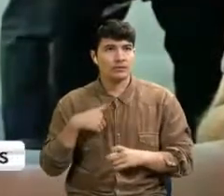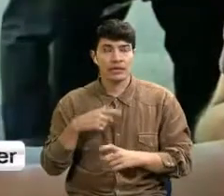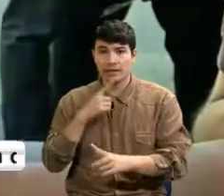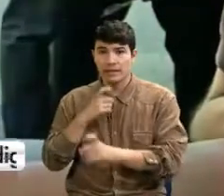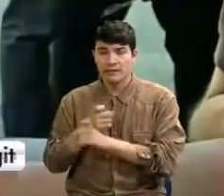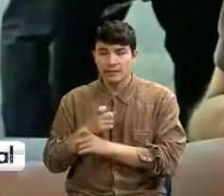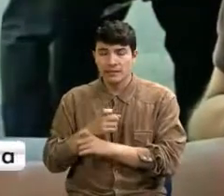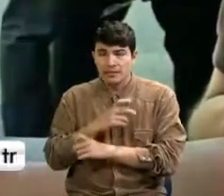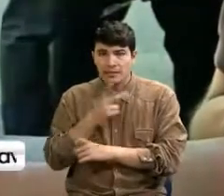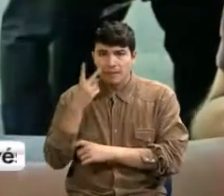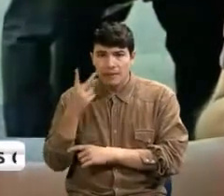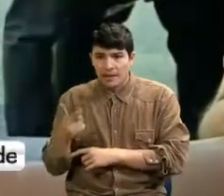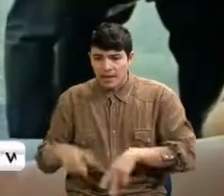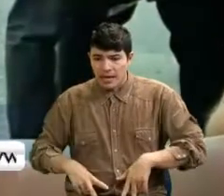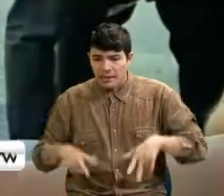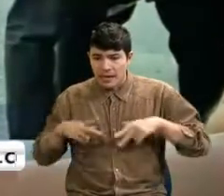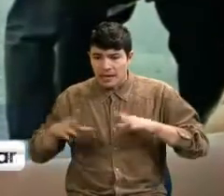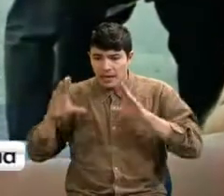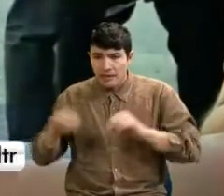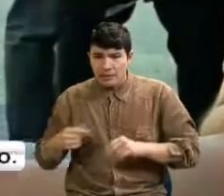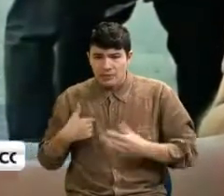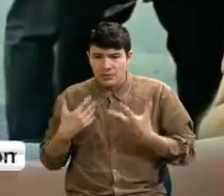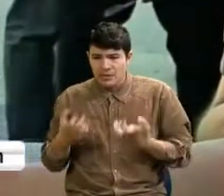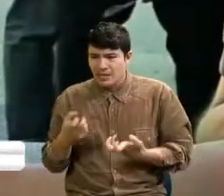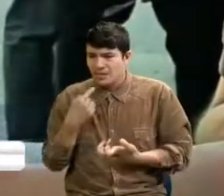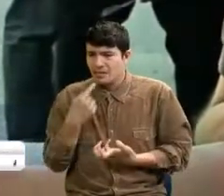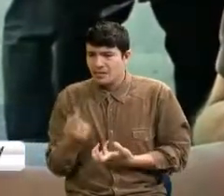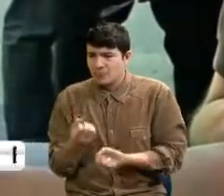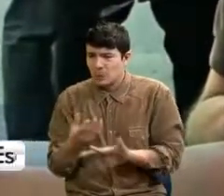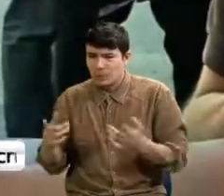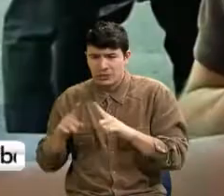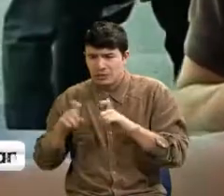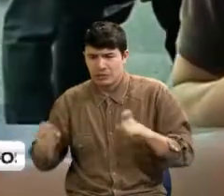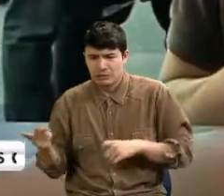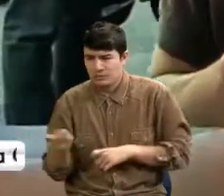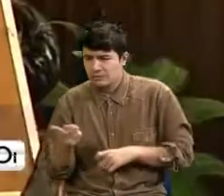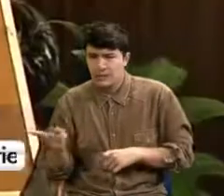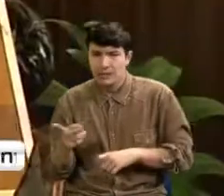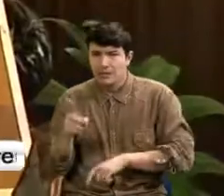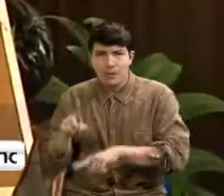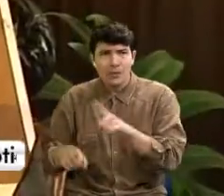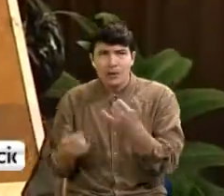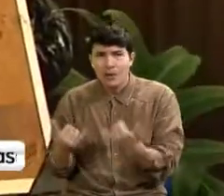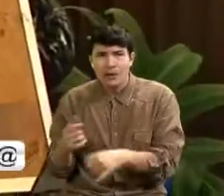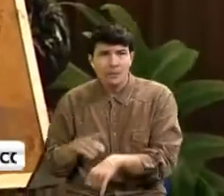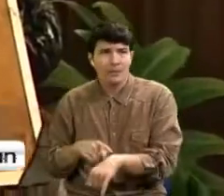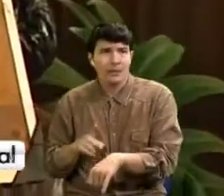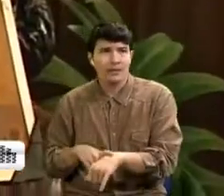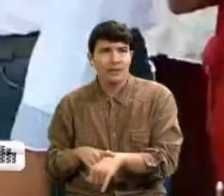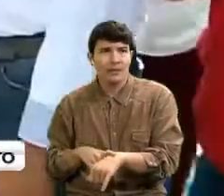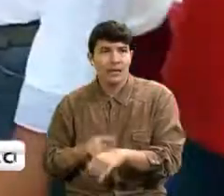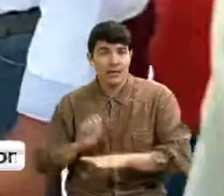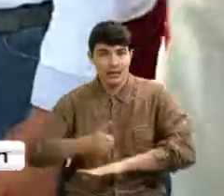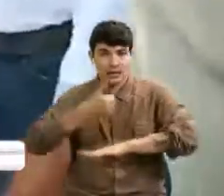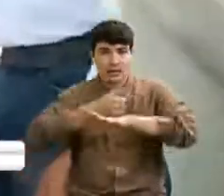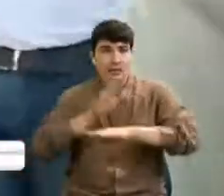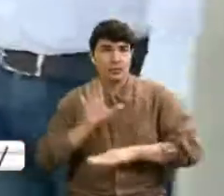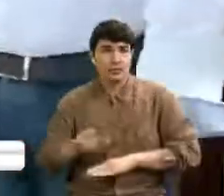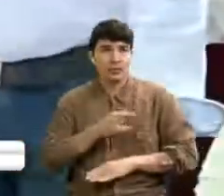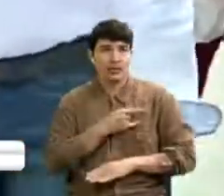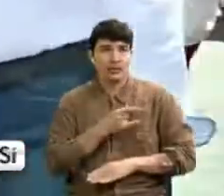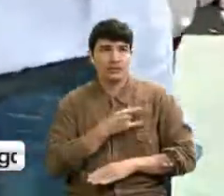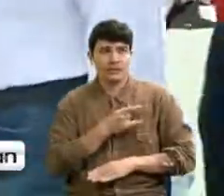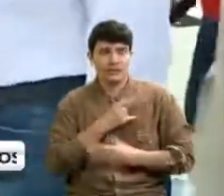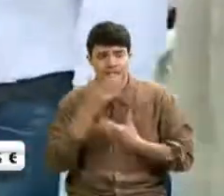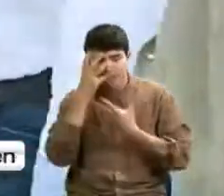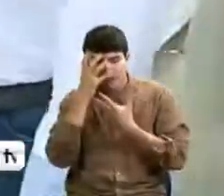la vida se acabe en un segundo, uno queriendo decirle tantas cosas a ellos y no se pudo en el momento. El rector de la universidad lamentó